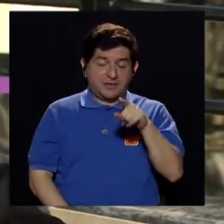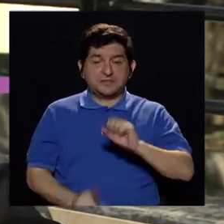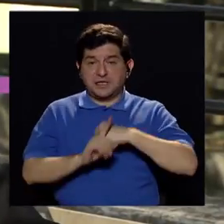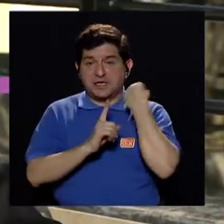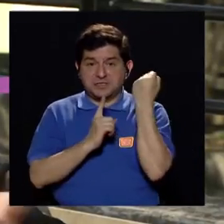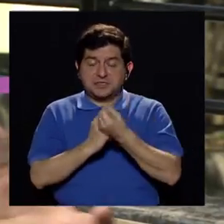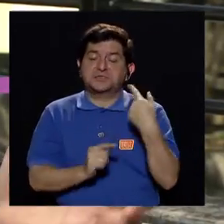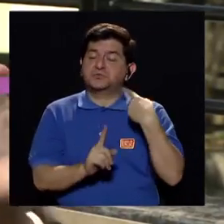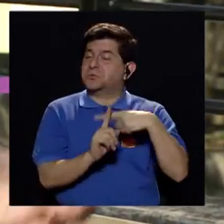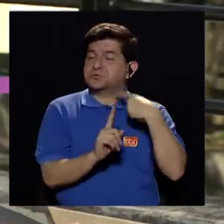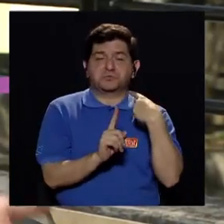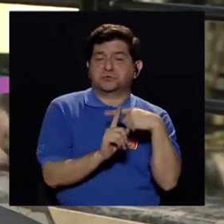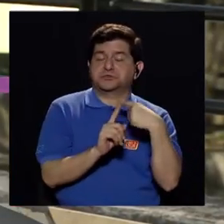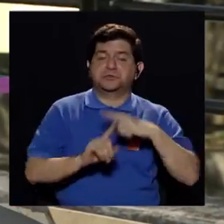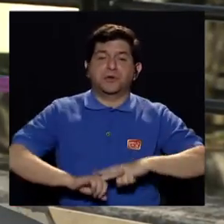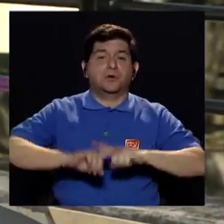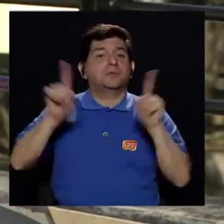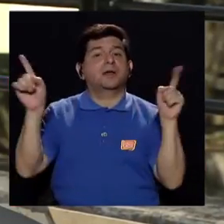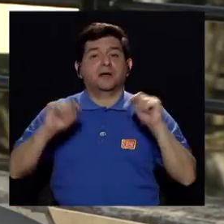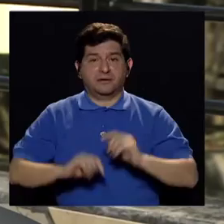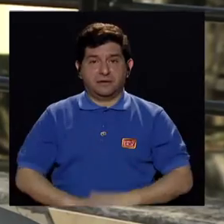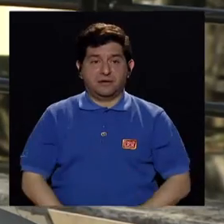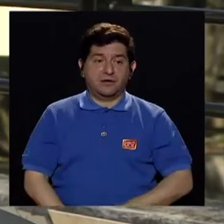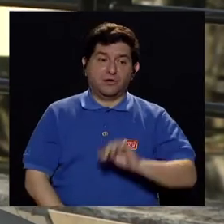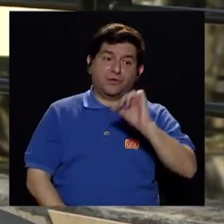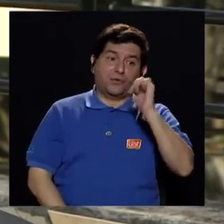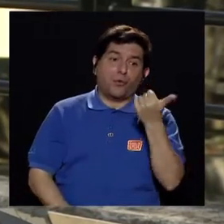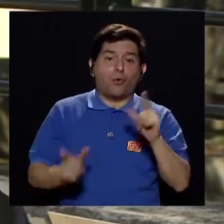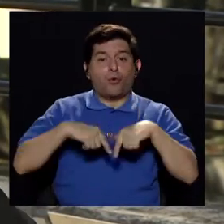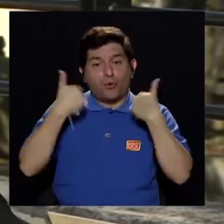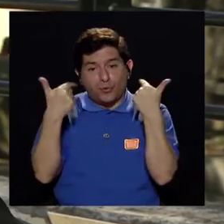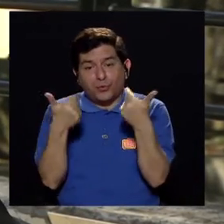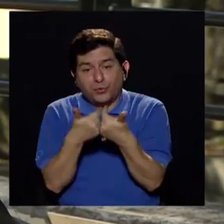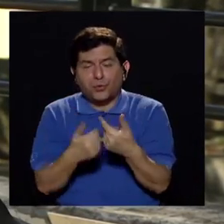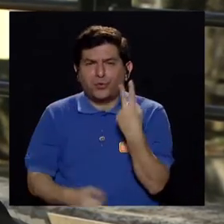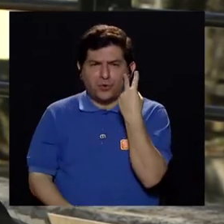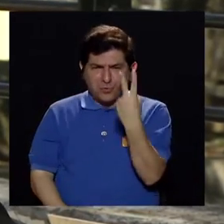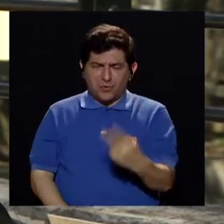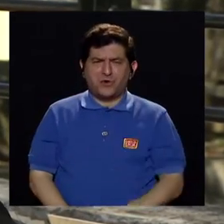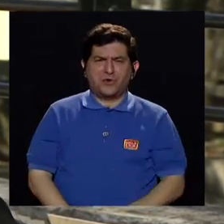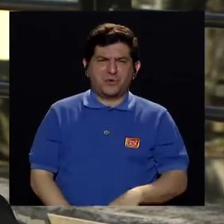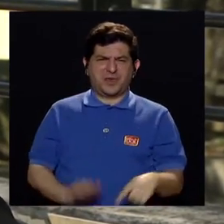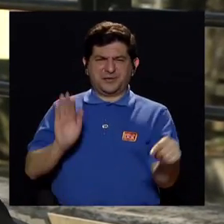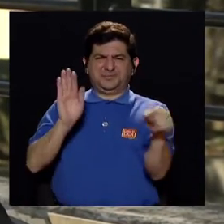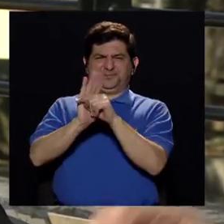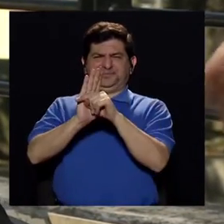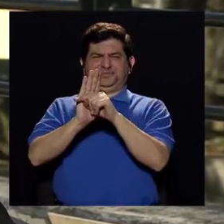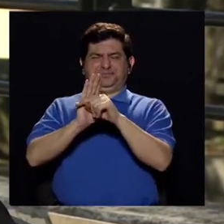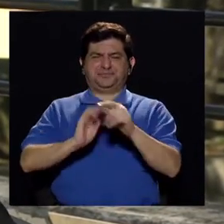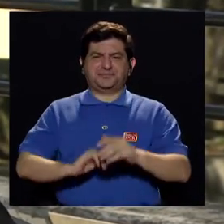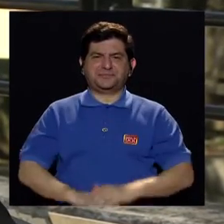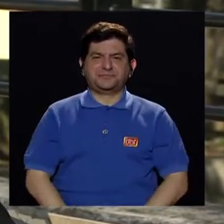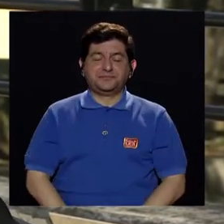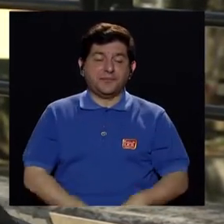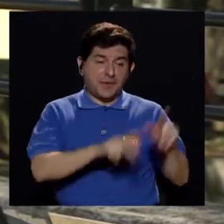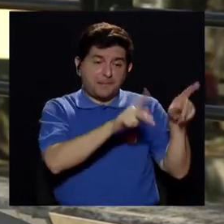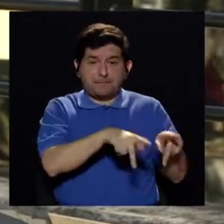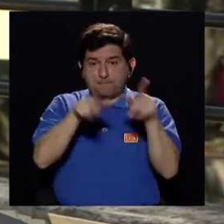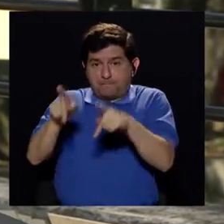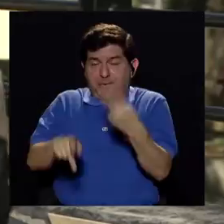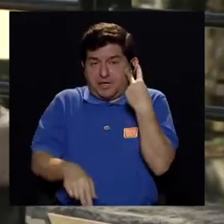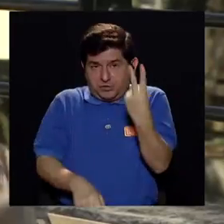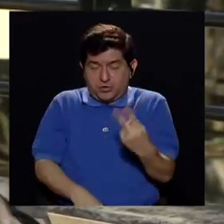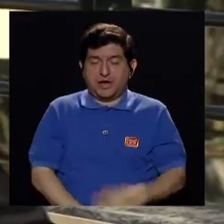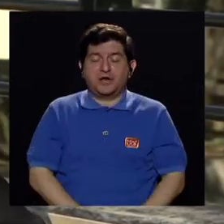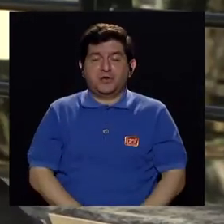algo positivo, pero hay otro grupito que lo ve como una forma negativa. Entonces, aquellas personas que lo viven de una